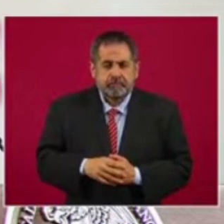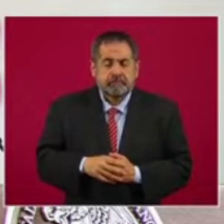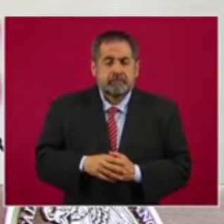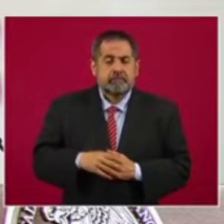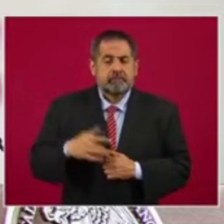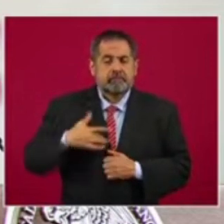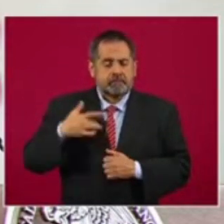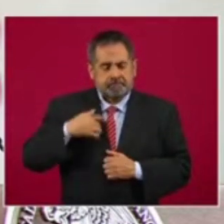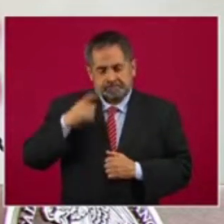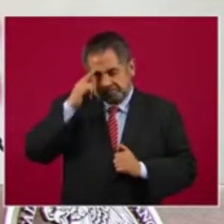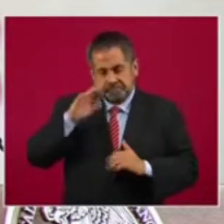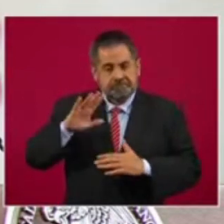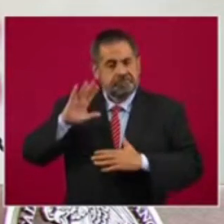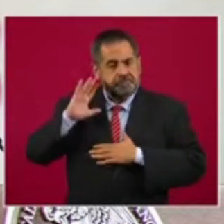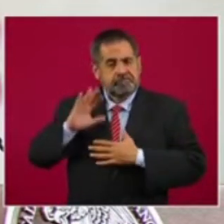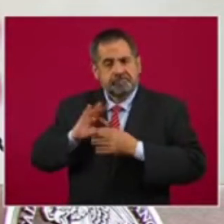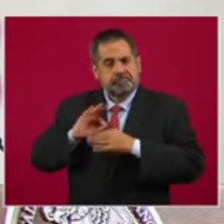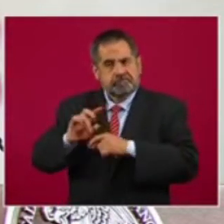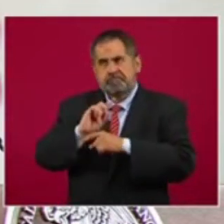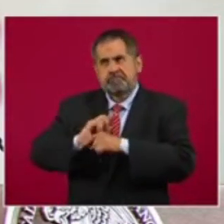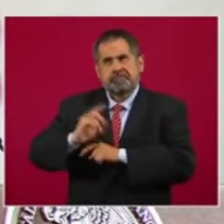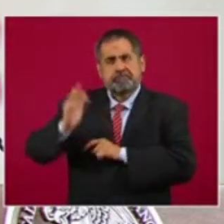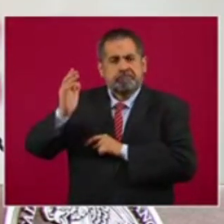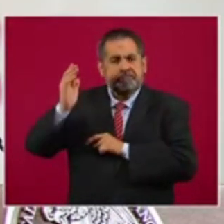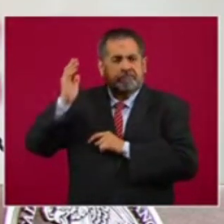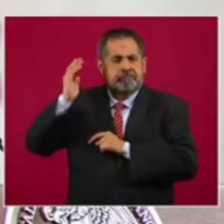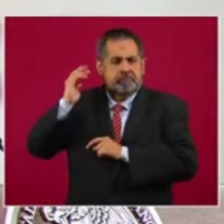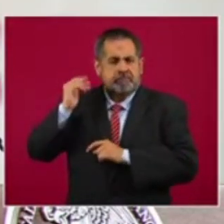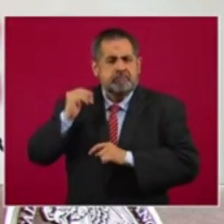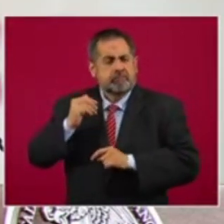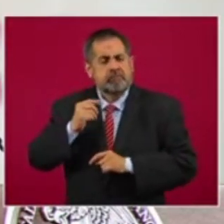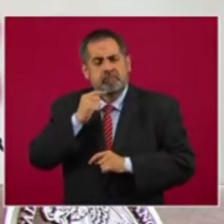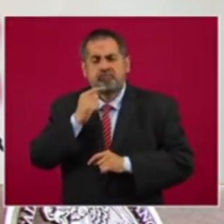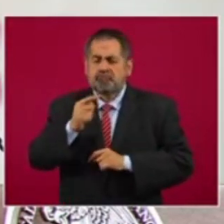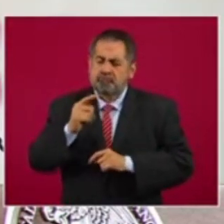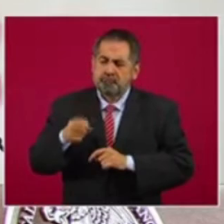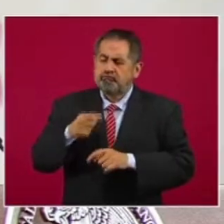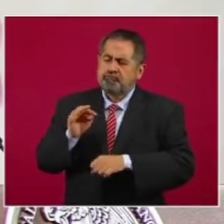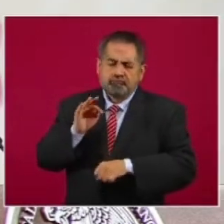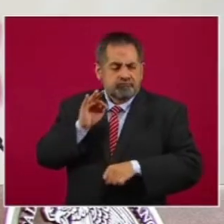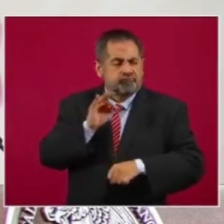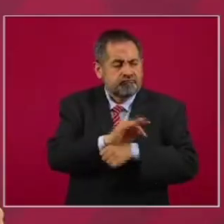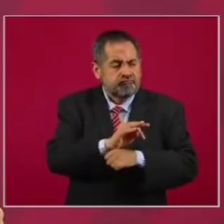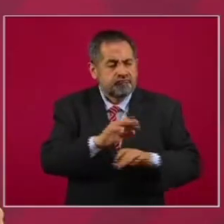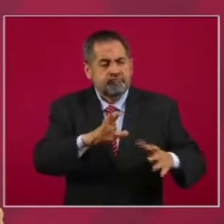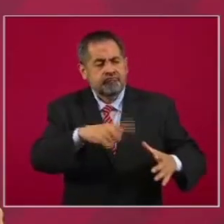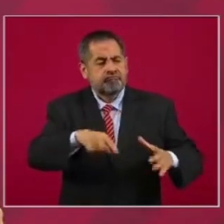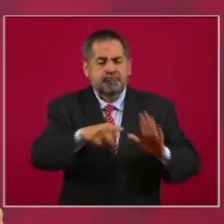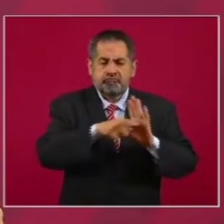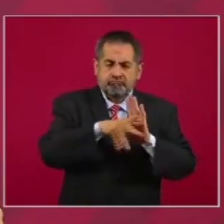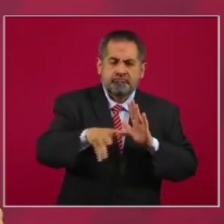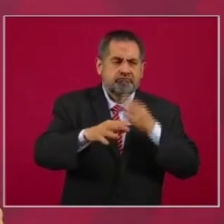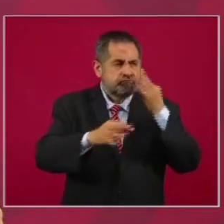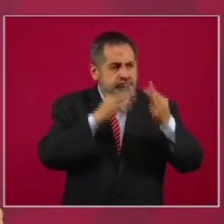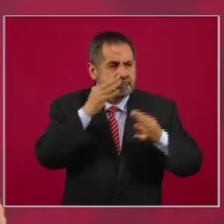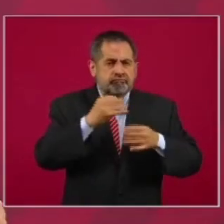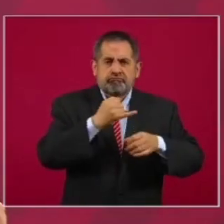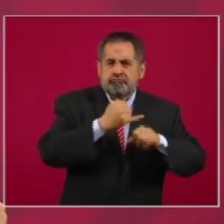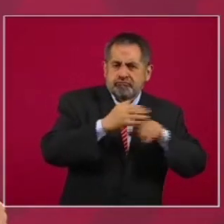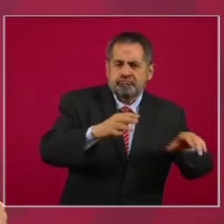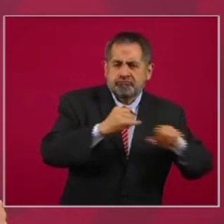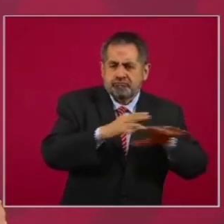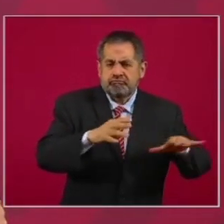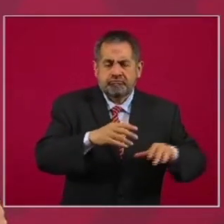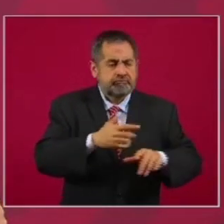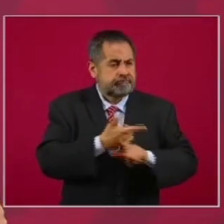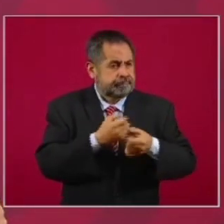tengo el compromiso desde hace mucho tiempo de defender a la prensa, la